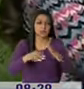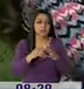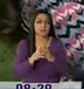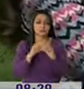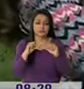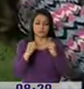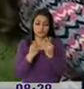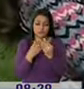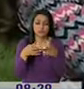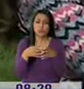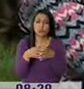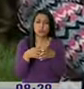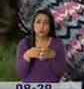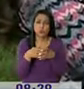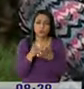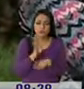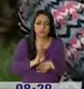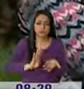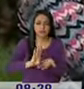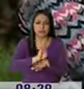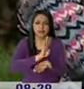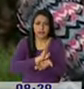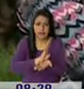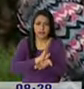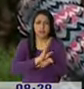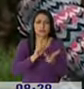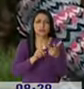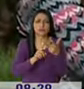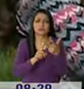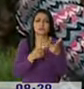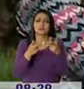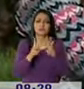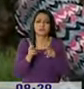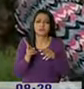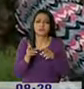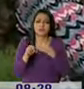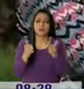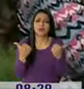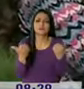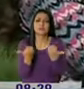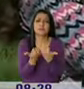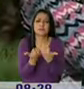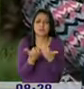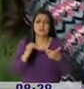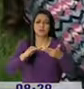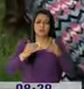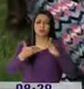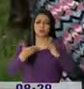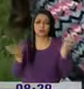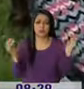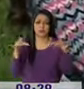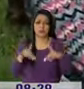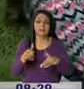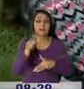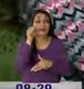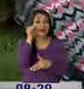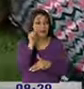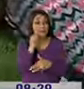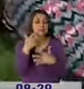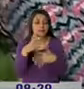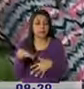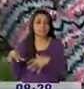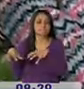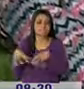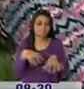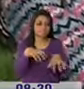Brigadas, se han realizado brigadas barriales. Estamos realizando una asamblea comunitaria. Justamente el día de ayer se ha coordinado con el municipio